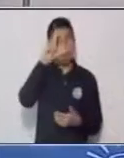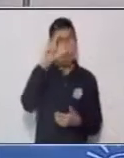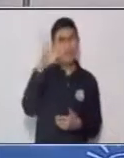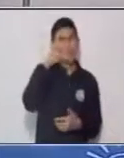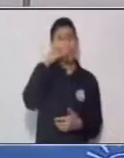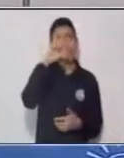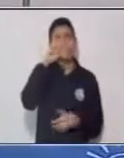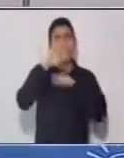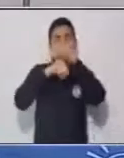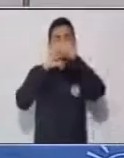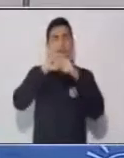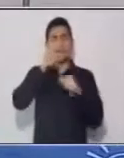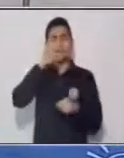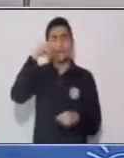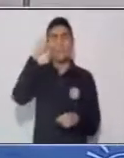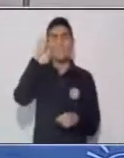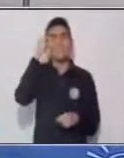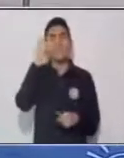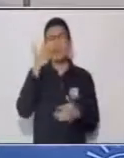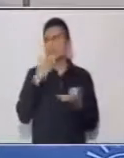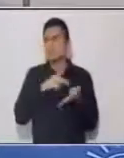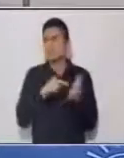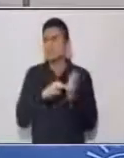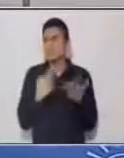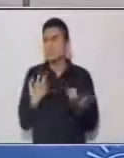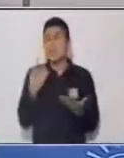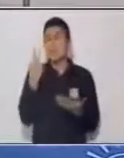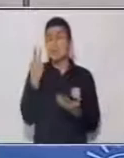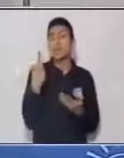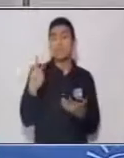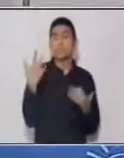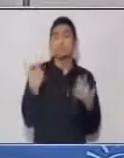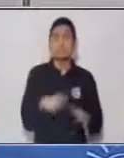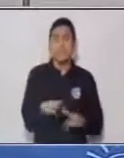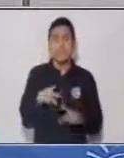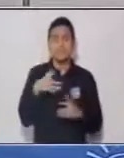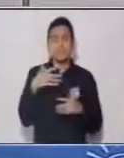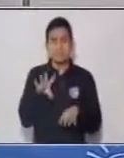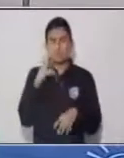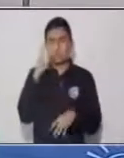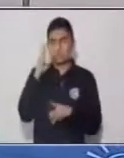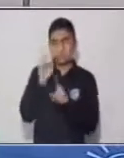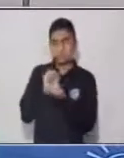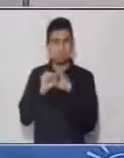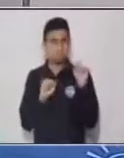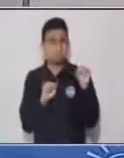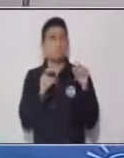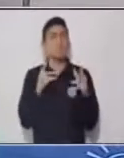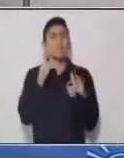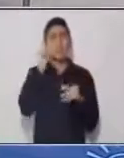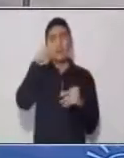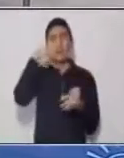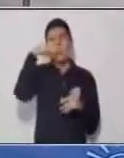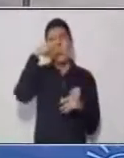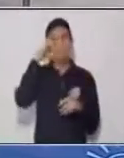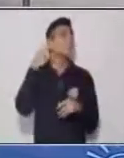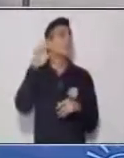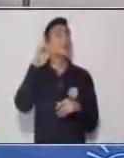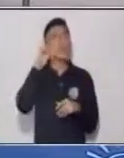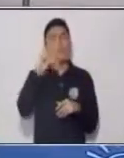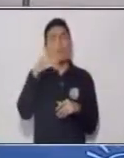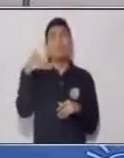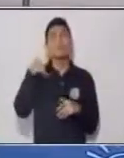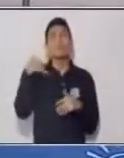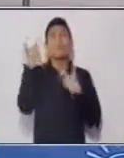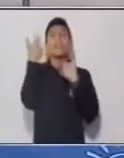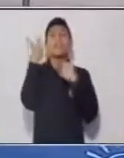definida. La integral definida es la que nosotros acabamos de ver. Es una integral que tiene